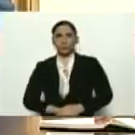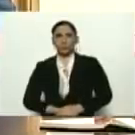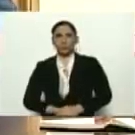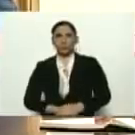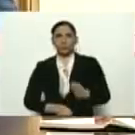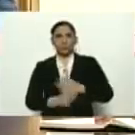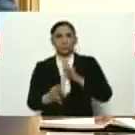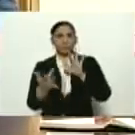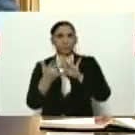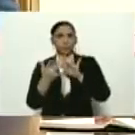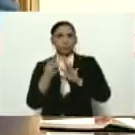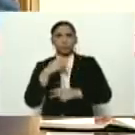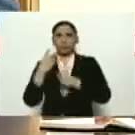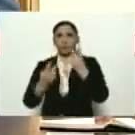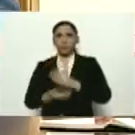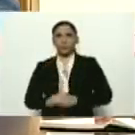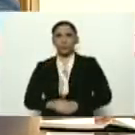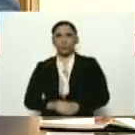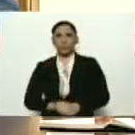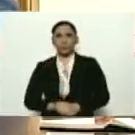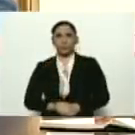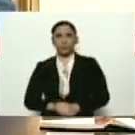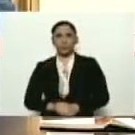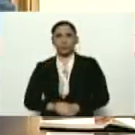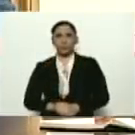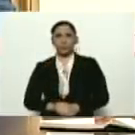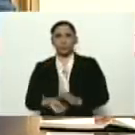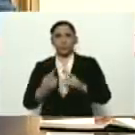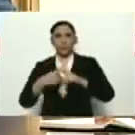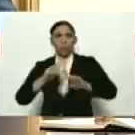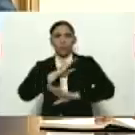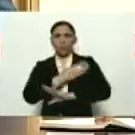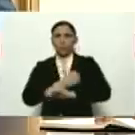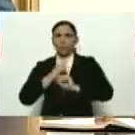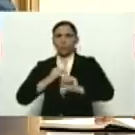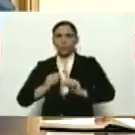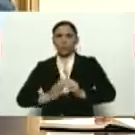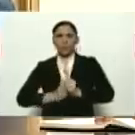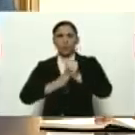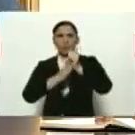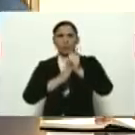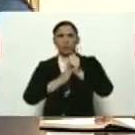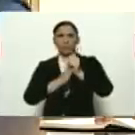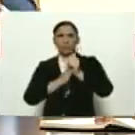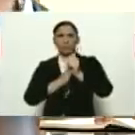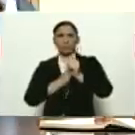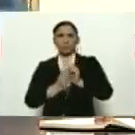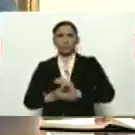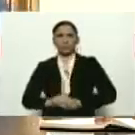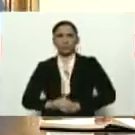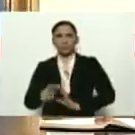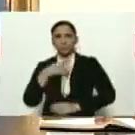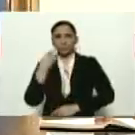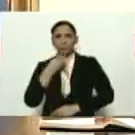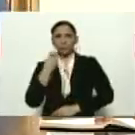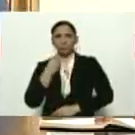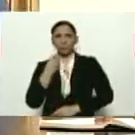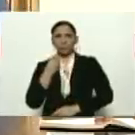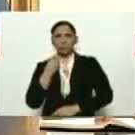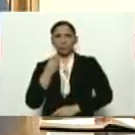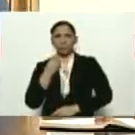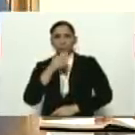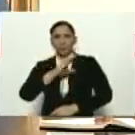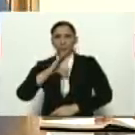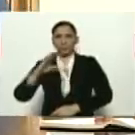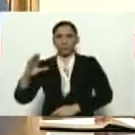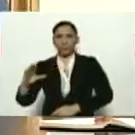Vamos a darle la palabra a otro valiente, líder. Líder, joven del